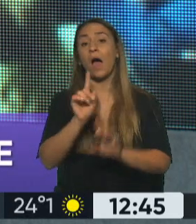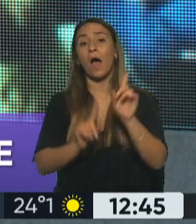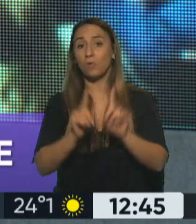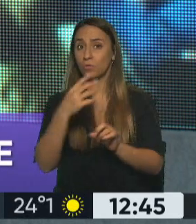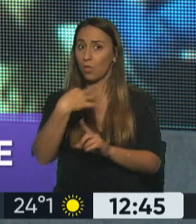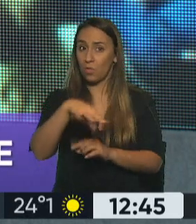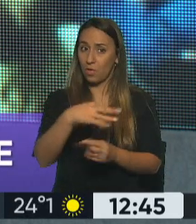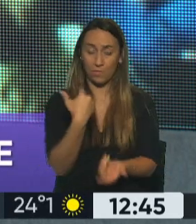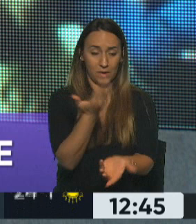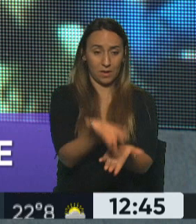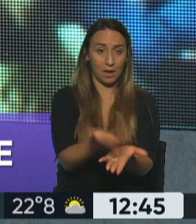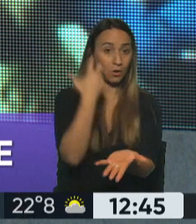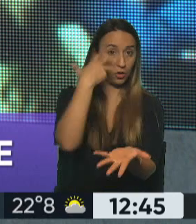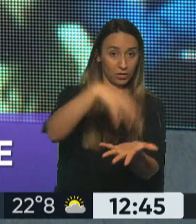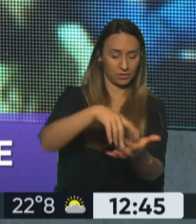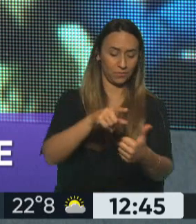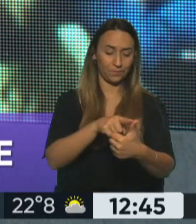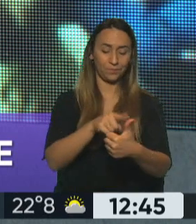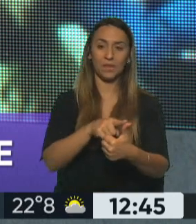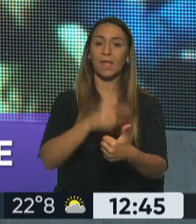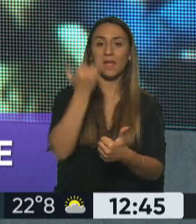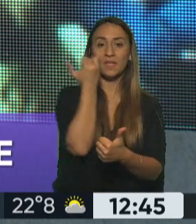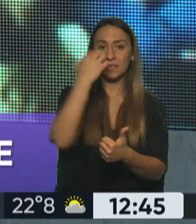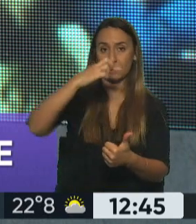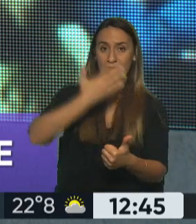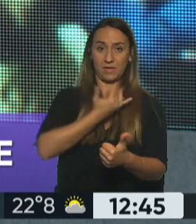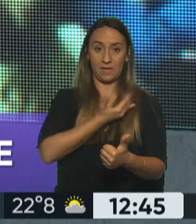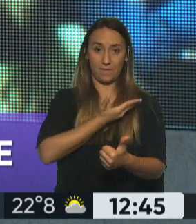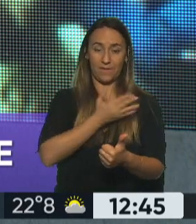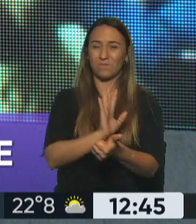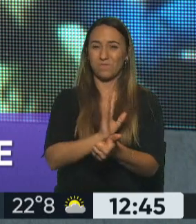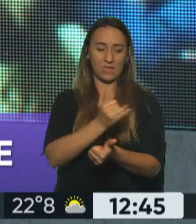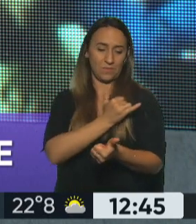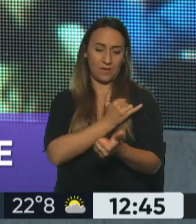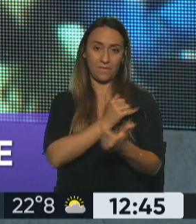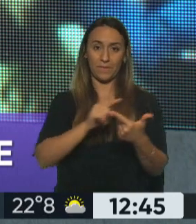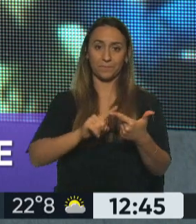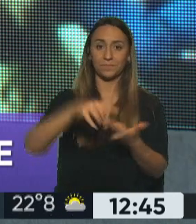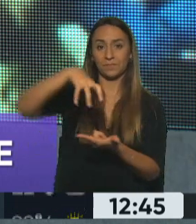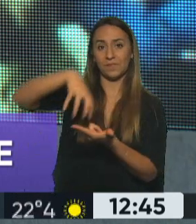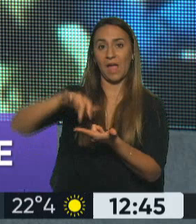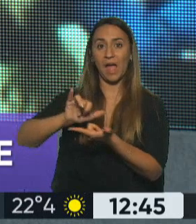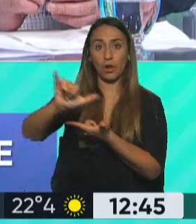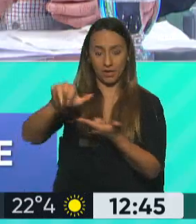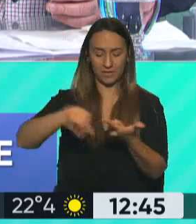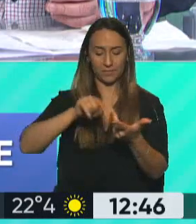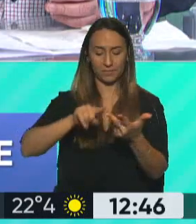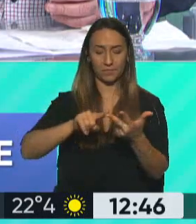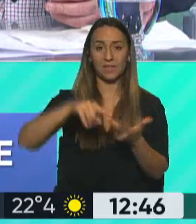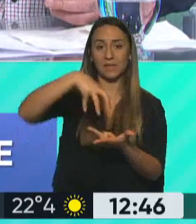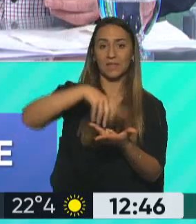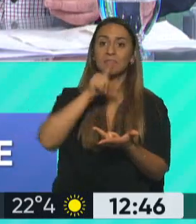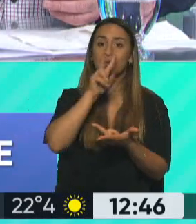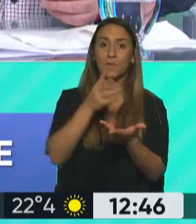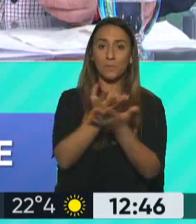Congreso Nacional. El caso de YPF, el caso de aerolíneas y, bueno, la televisión pública y los medios públicos. A ver,